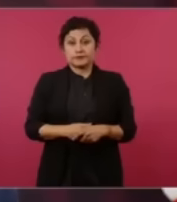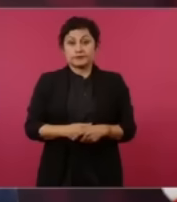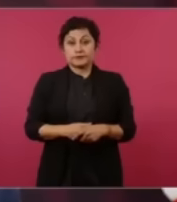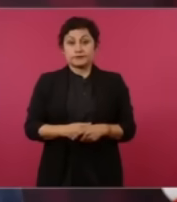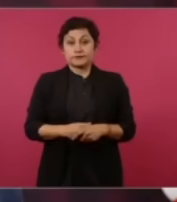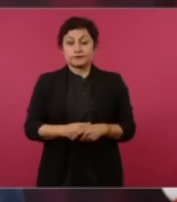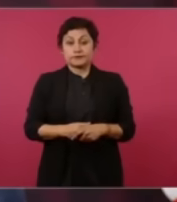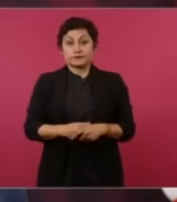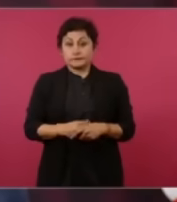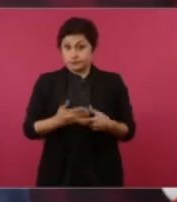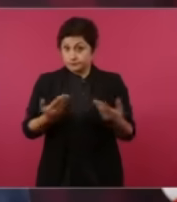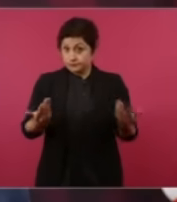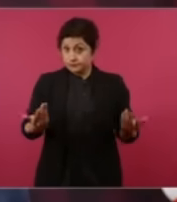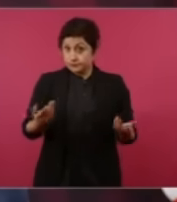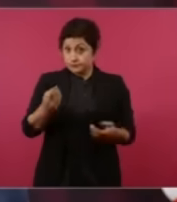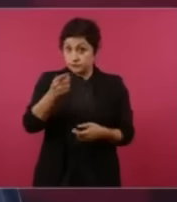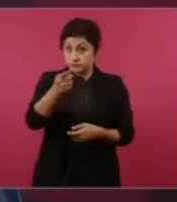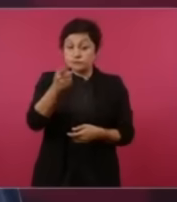Ahí queda eso.